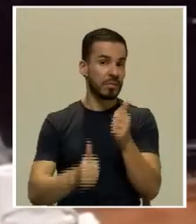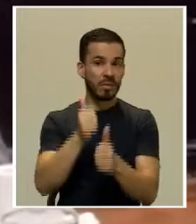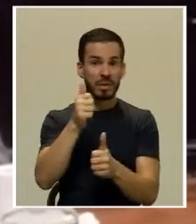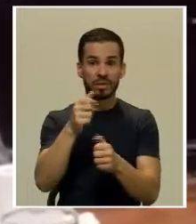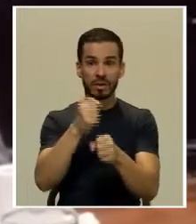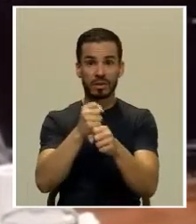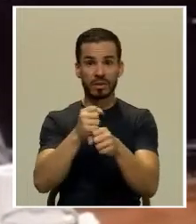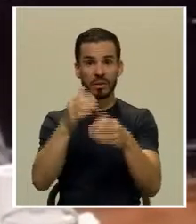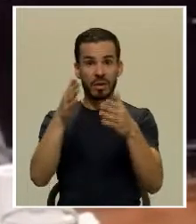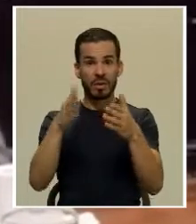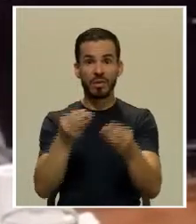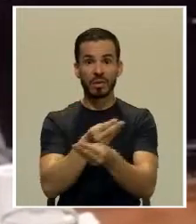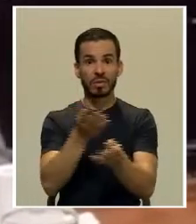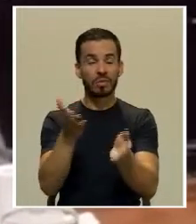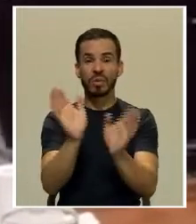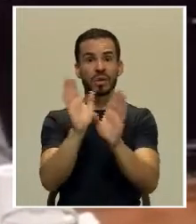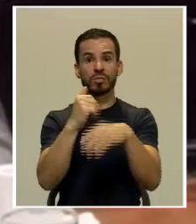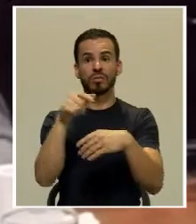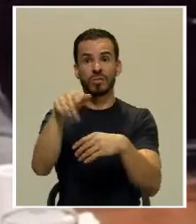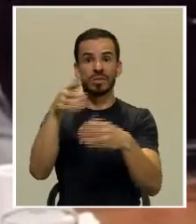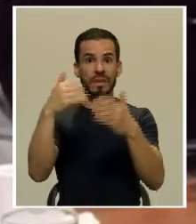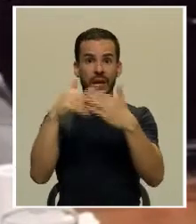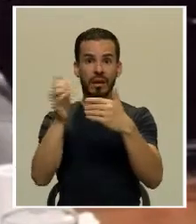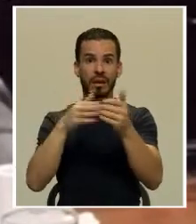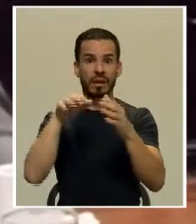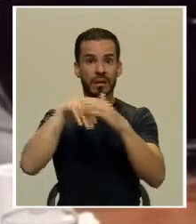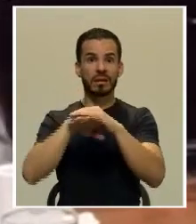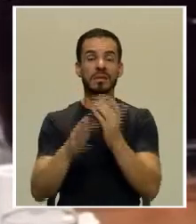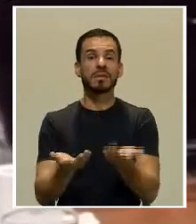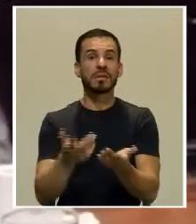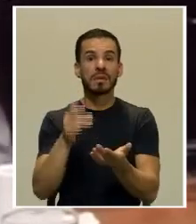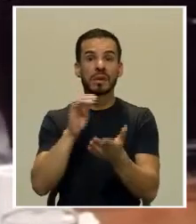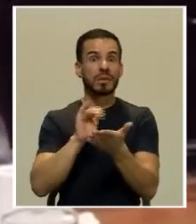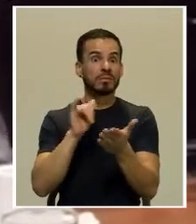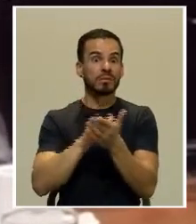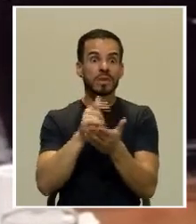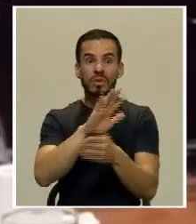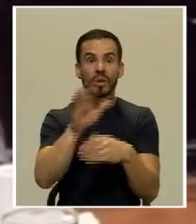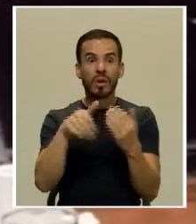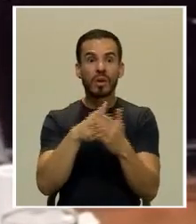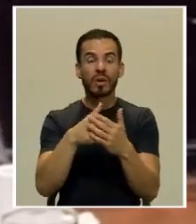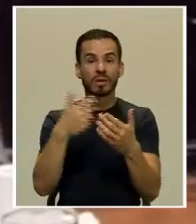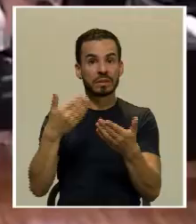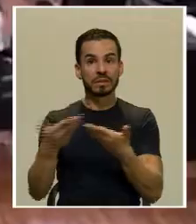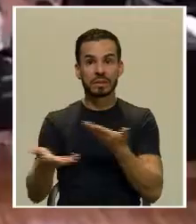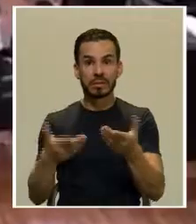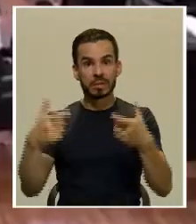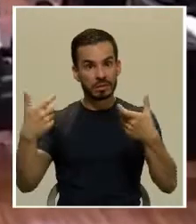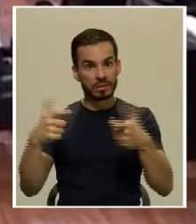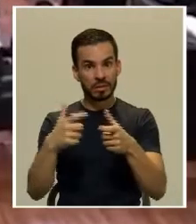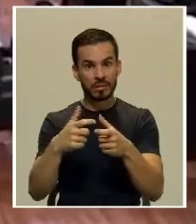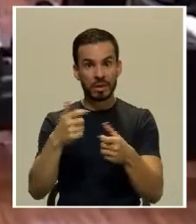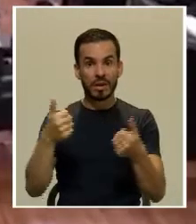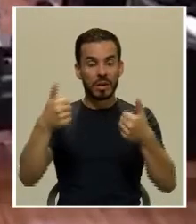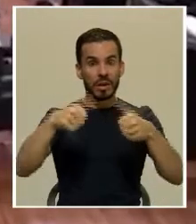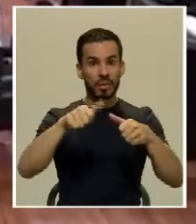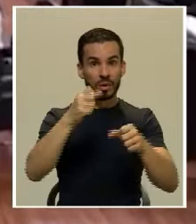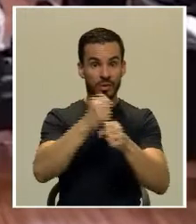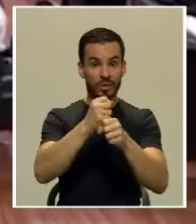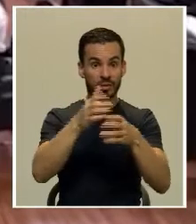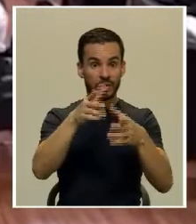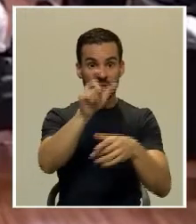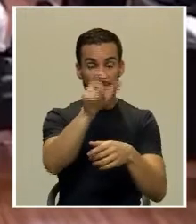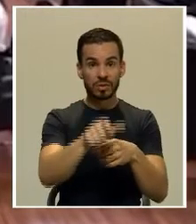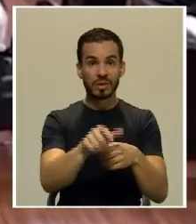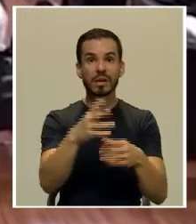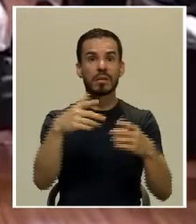de los funcionarios públicos no están en los edificios y entonces todos estos servicios deben irse disminuyendo. De acuerdo con el funcionario, también